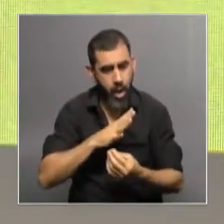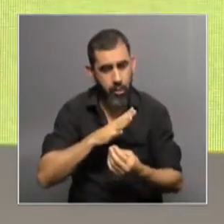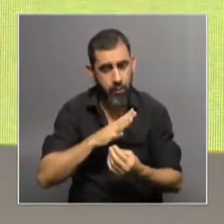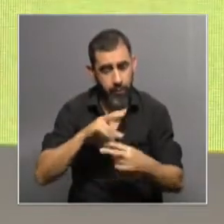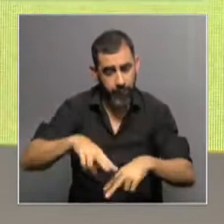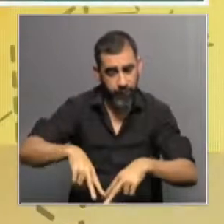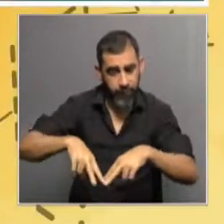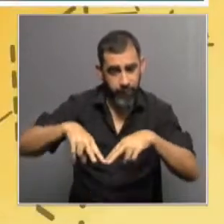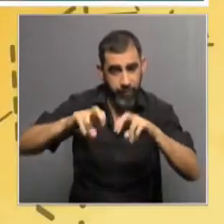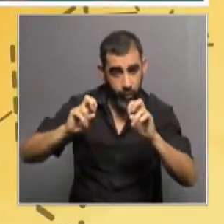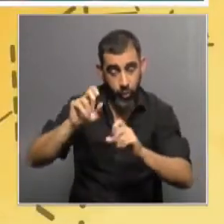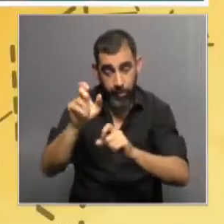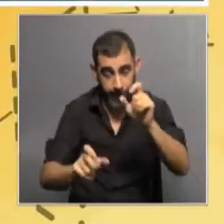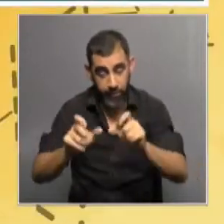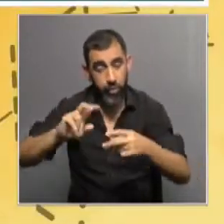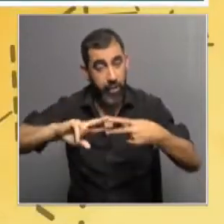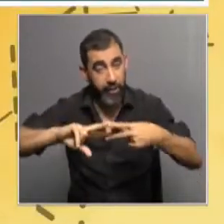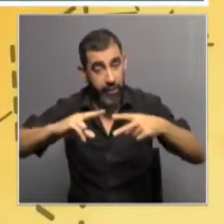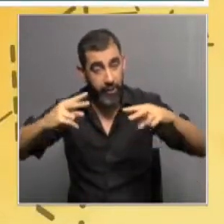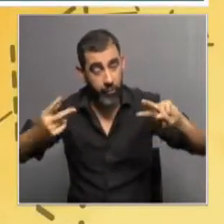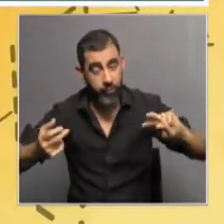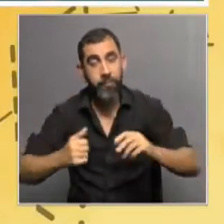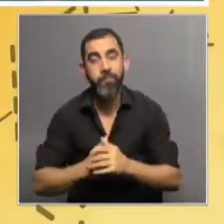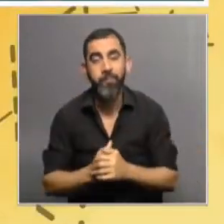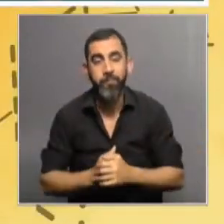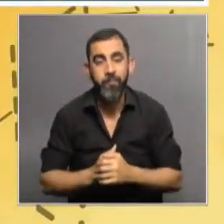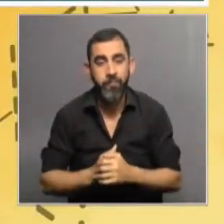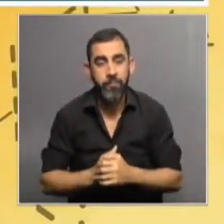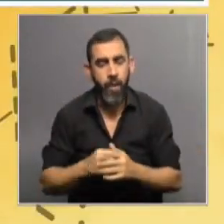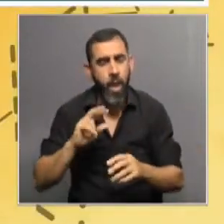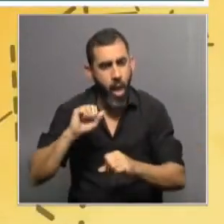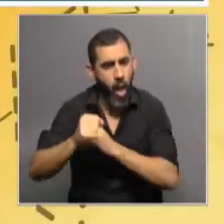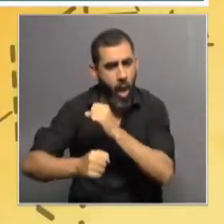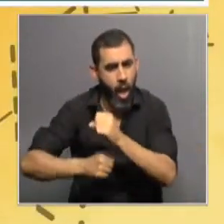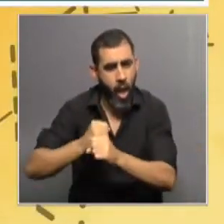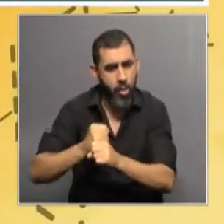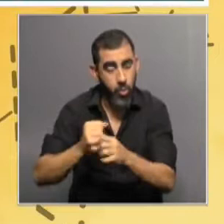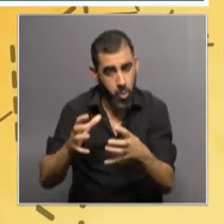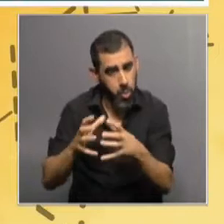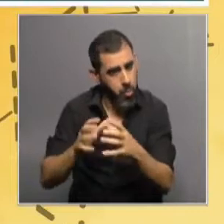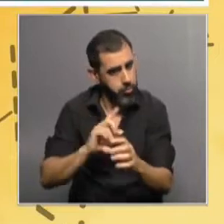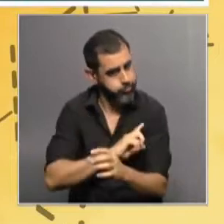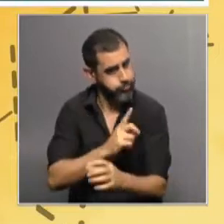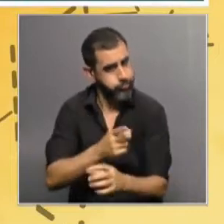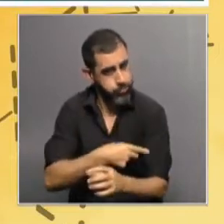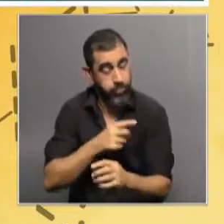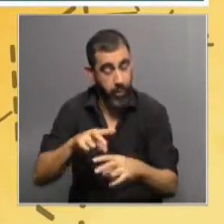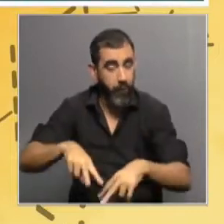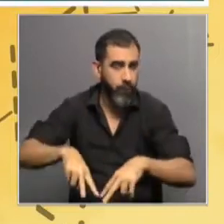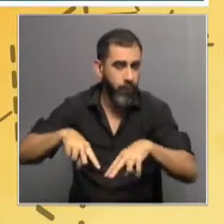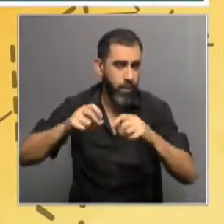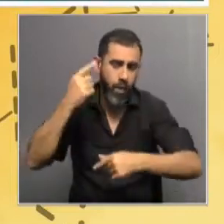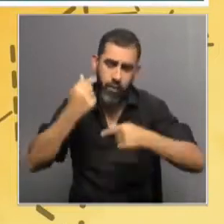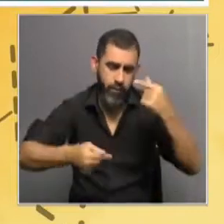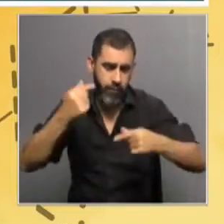de investigadores en el área de la genómica y la genética de hace décadas, una comunidad sólida que por supuesto ha desarrollado investigaciones en